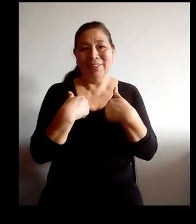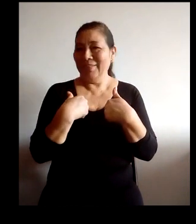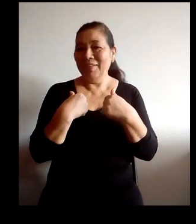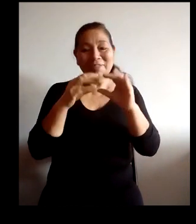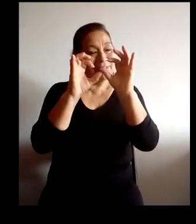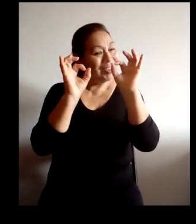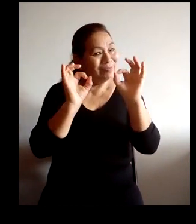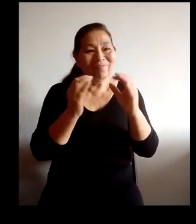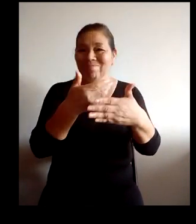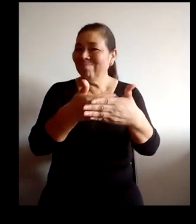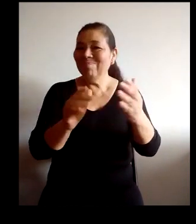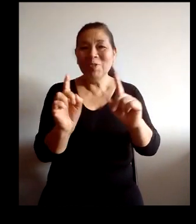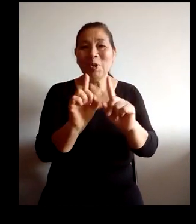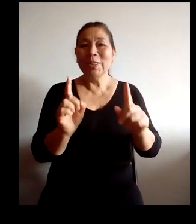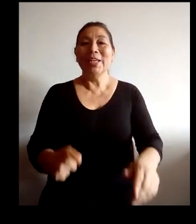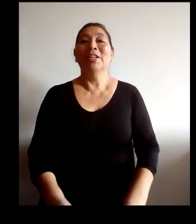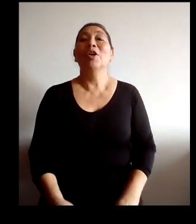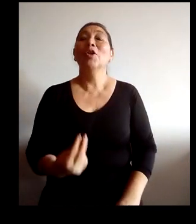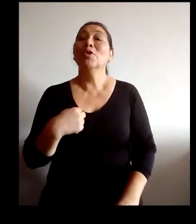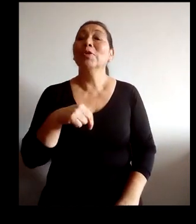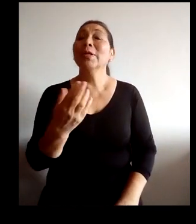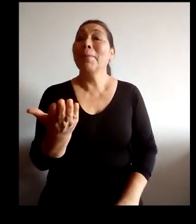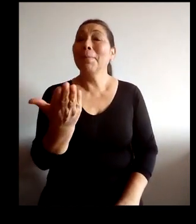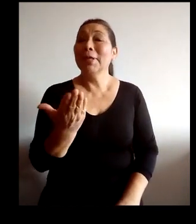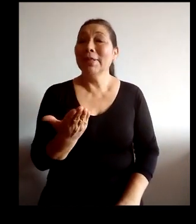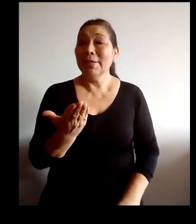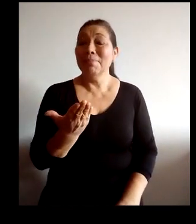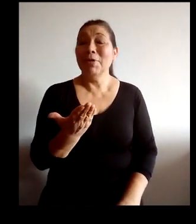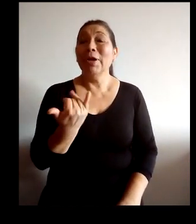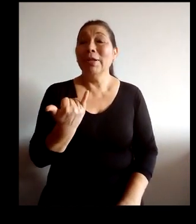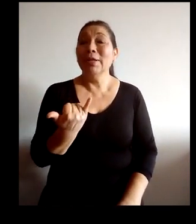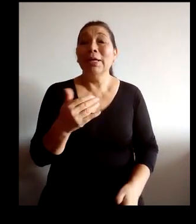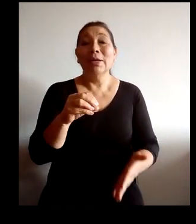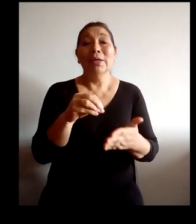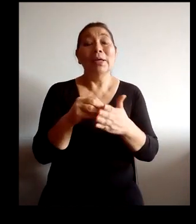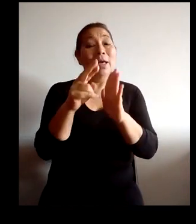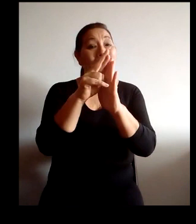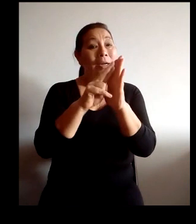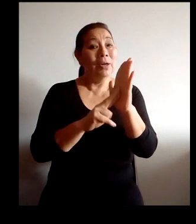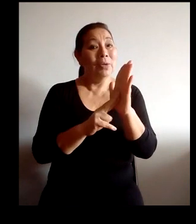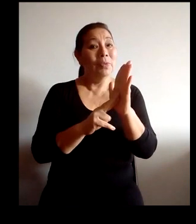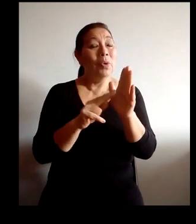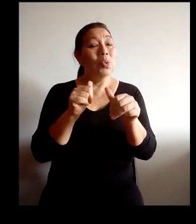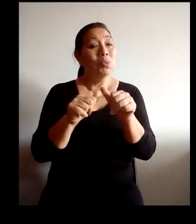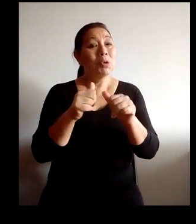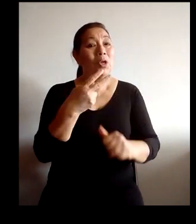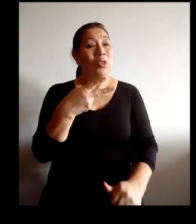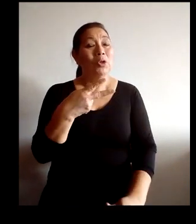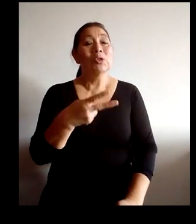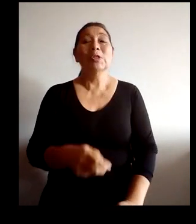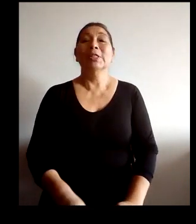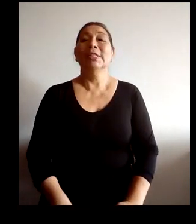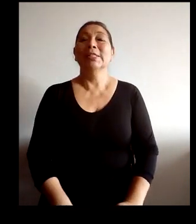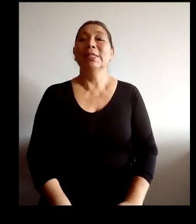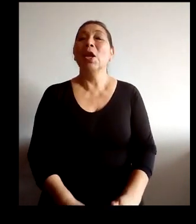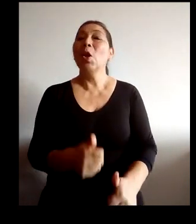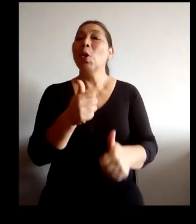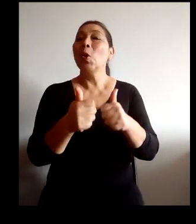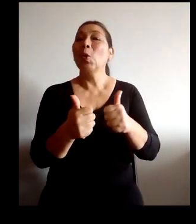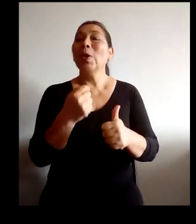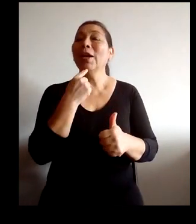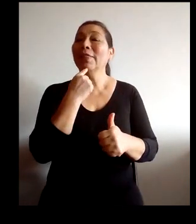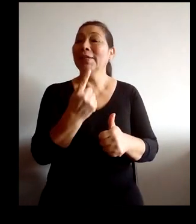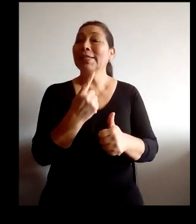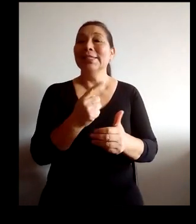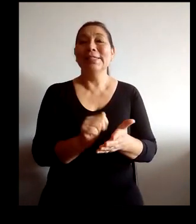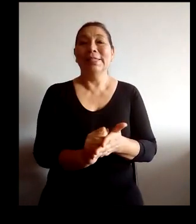sustancial 2, numeral 2, en el cual se señala que se deberá declarar que el certificado médico pierde valor